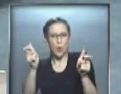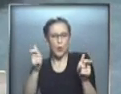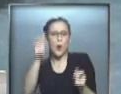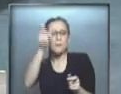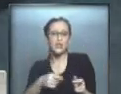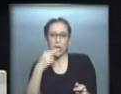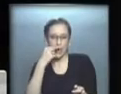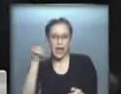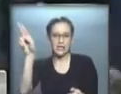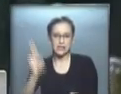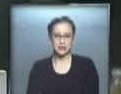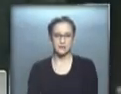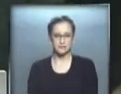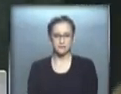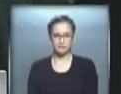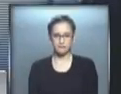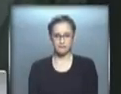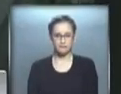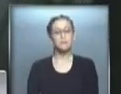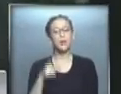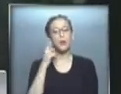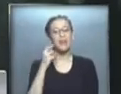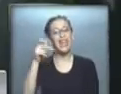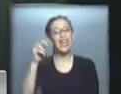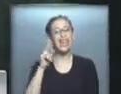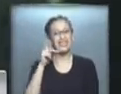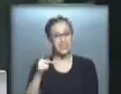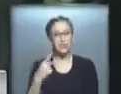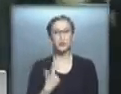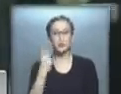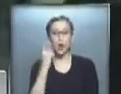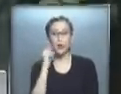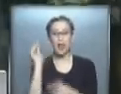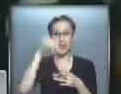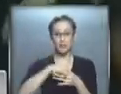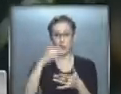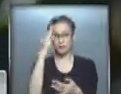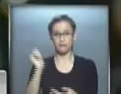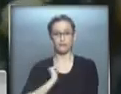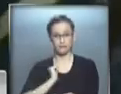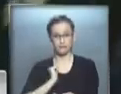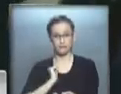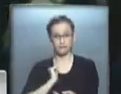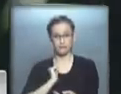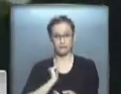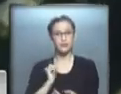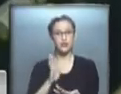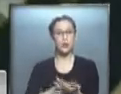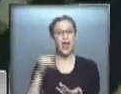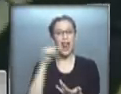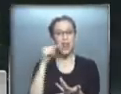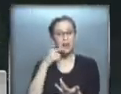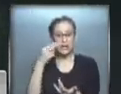nazis fue uno de los oficiales de la ss la unidad militar de élite de la alemania nazi